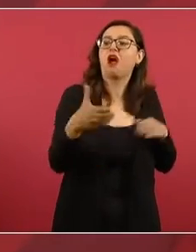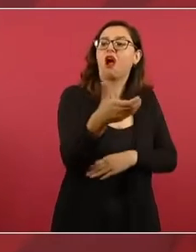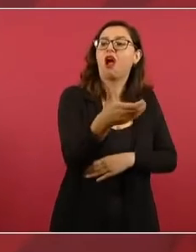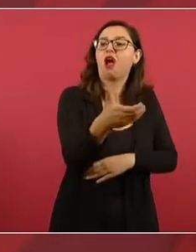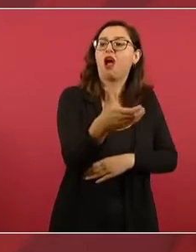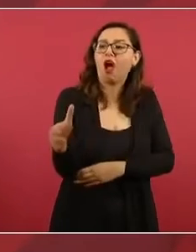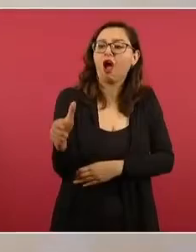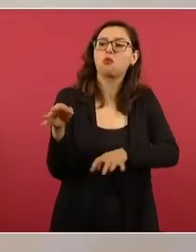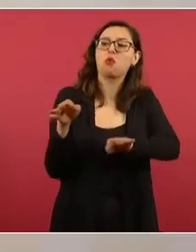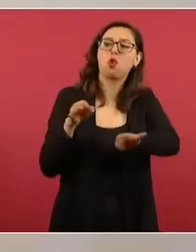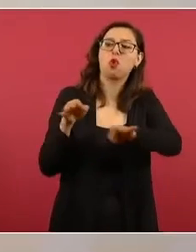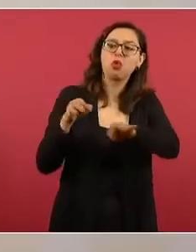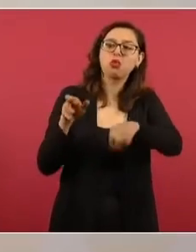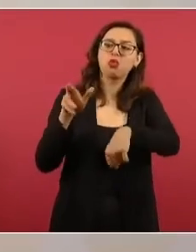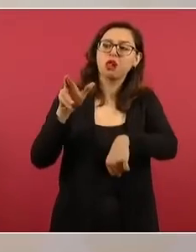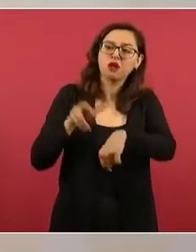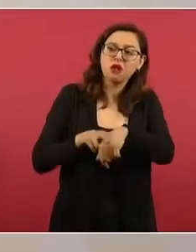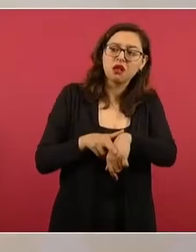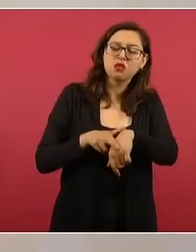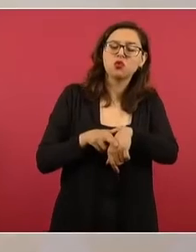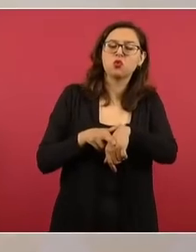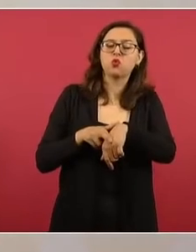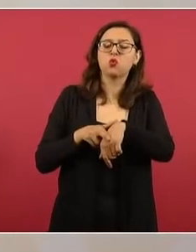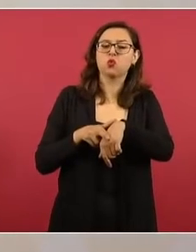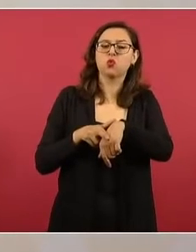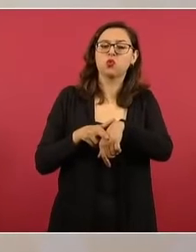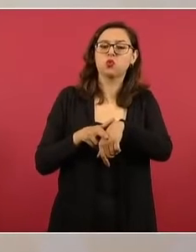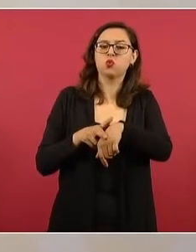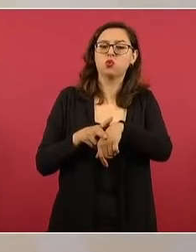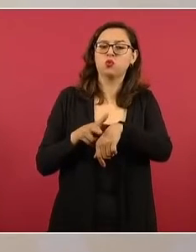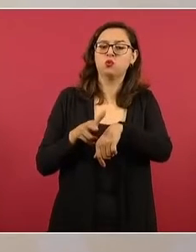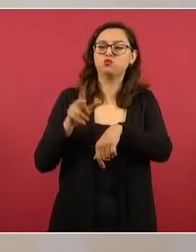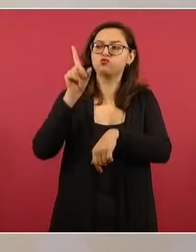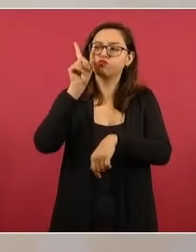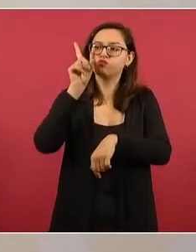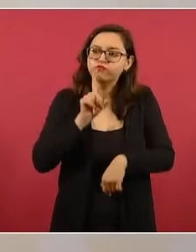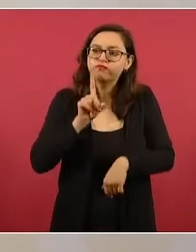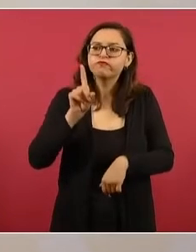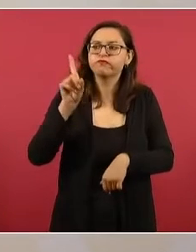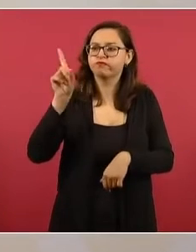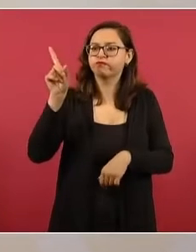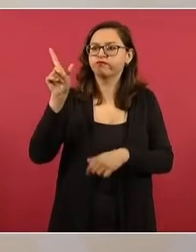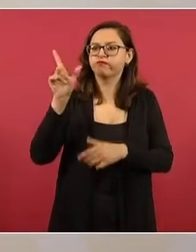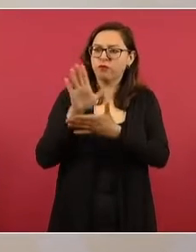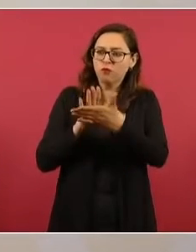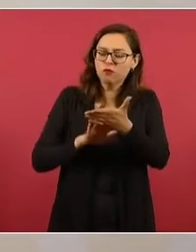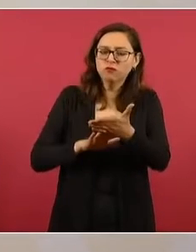contaba la opinión de la mujer